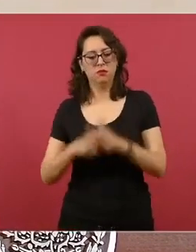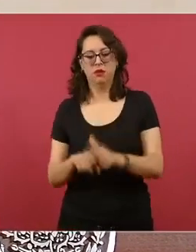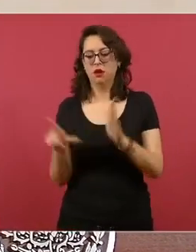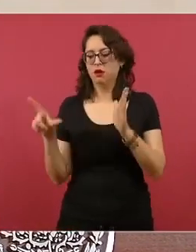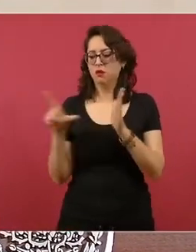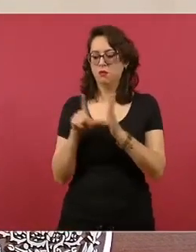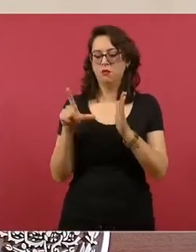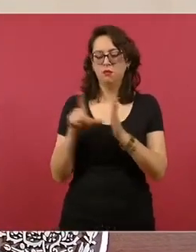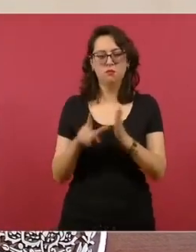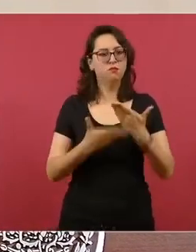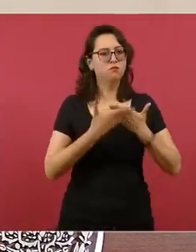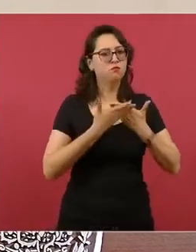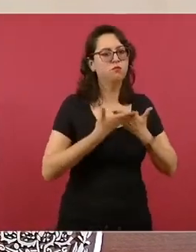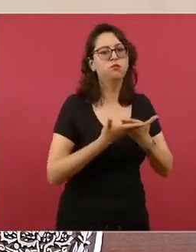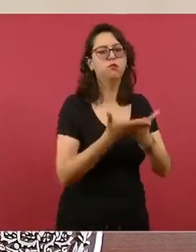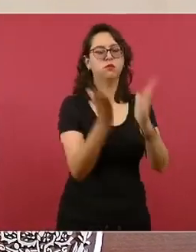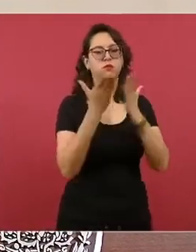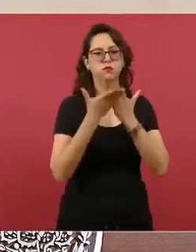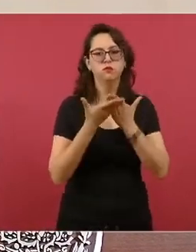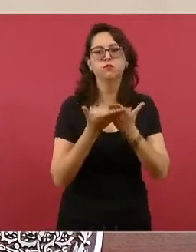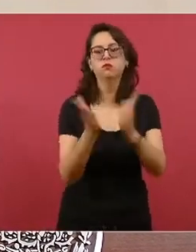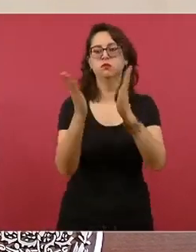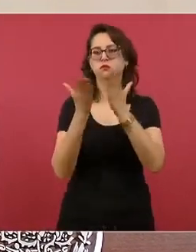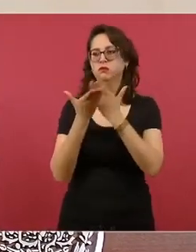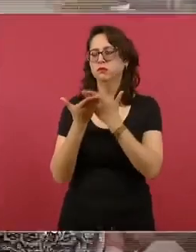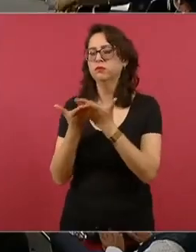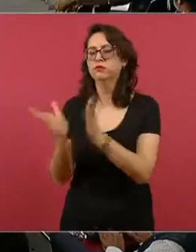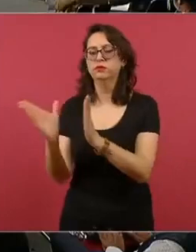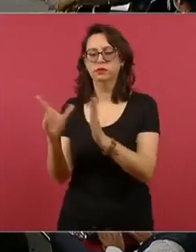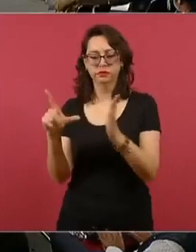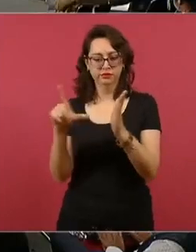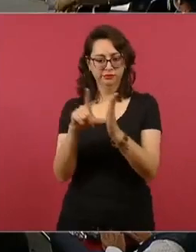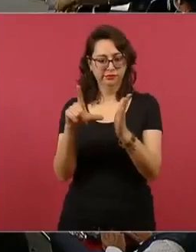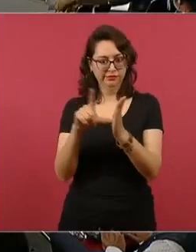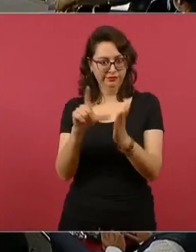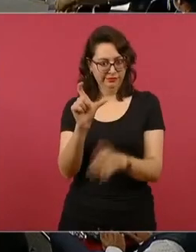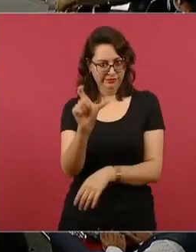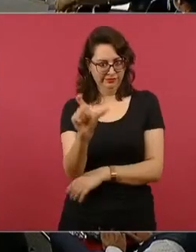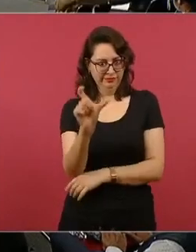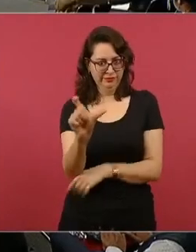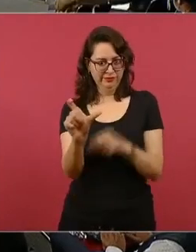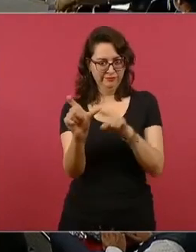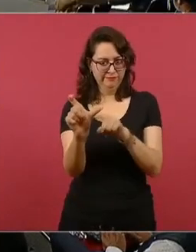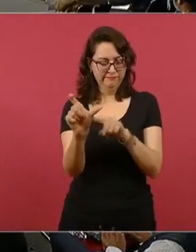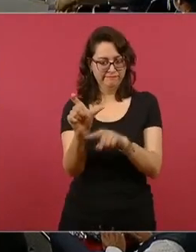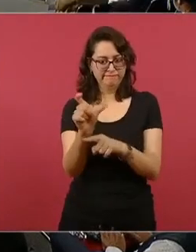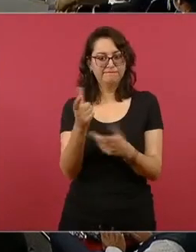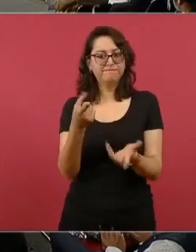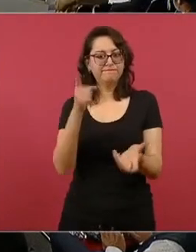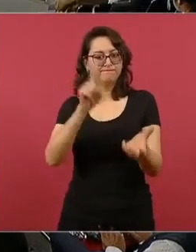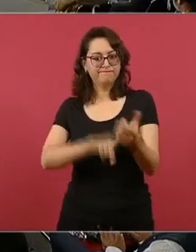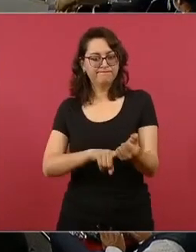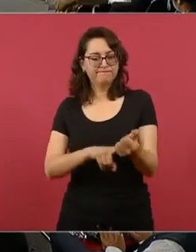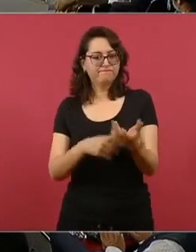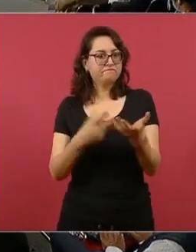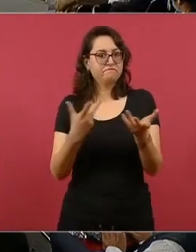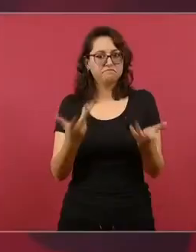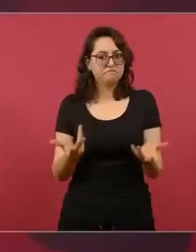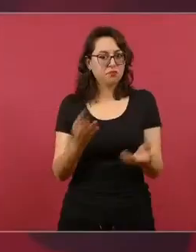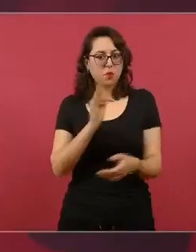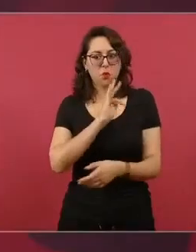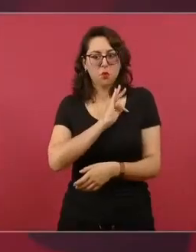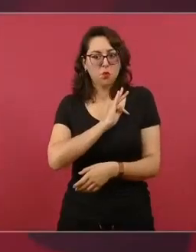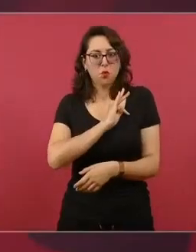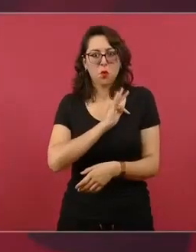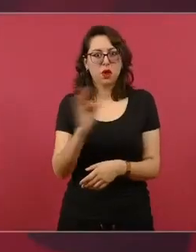Y eran unas tarjetas para que la gente fuera a un centro